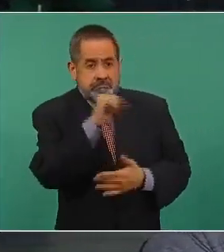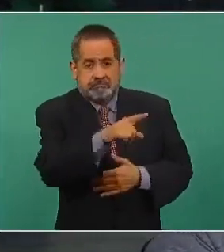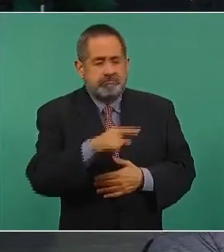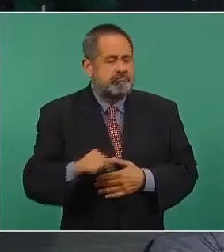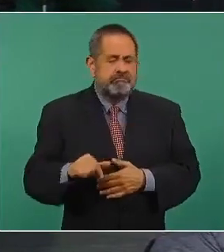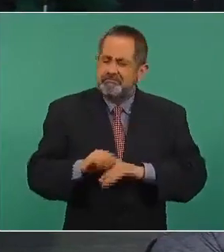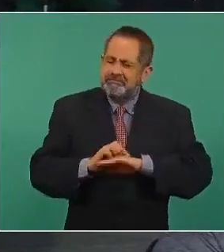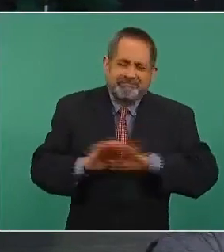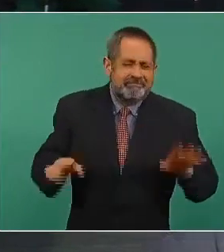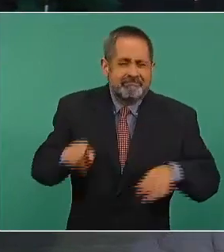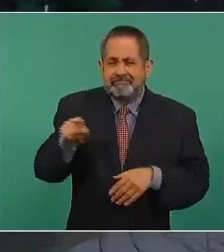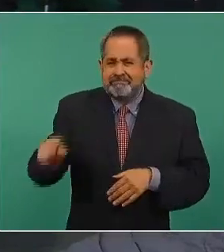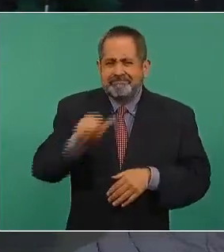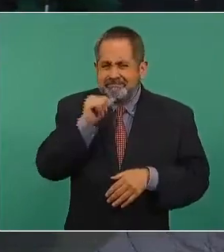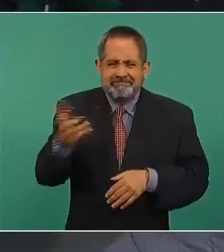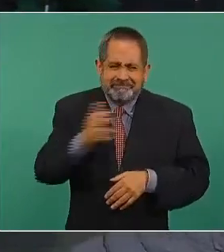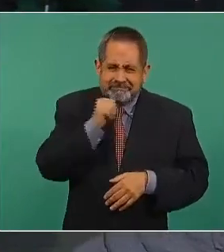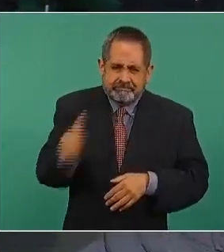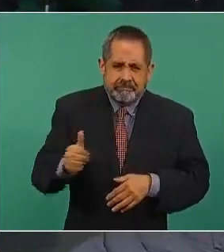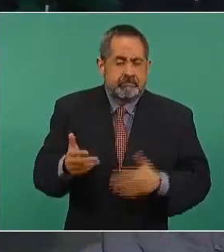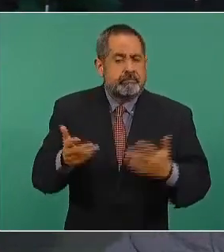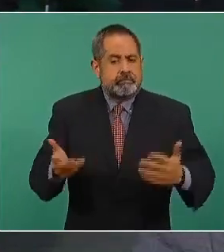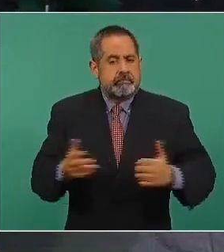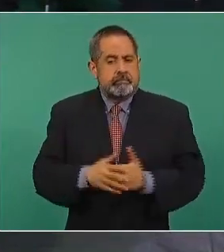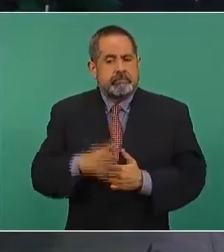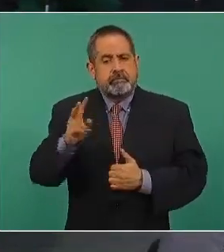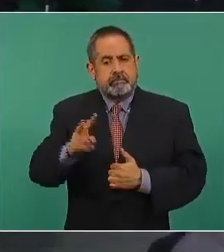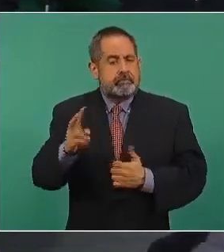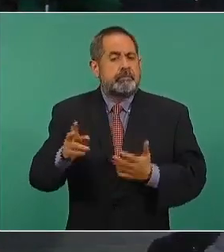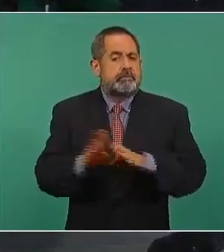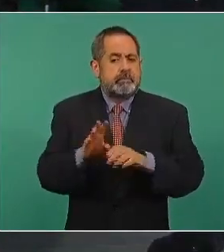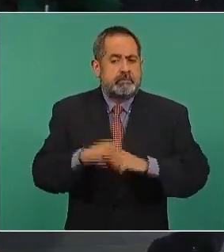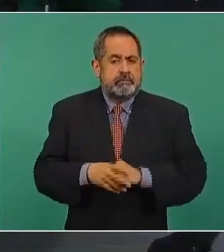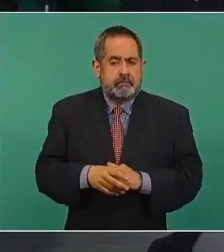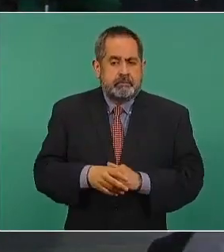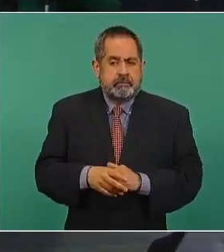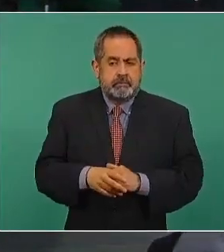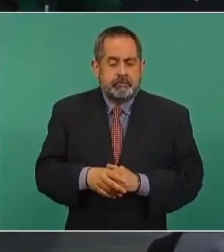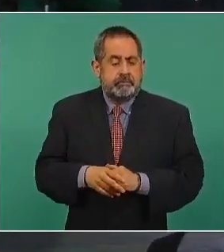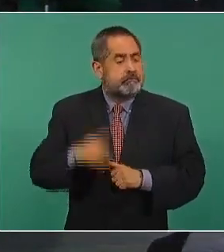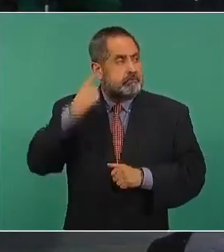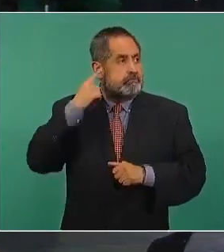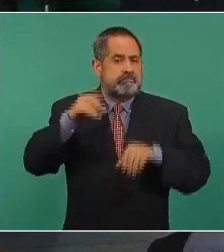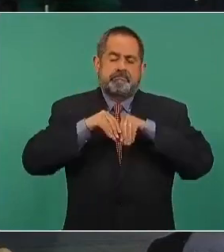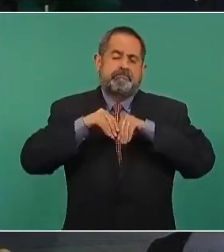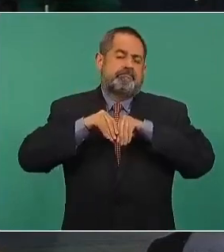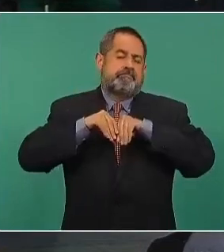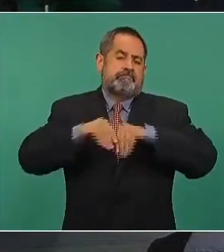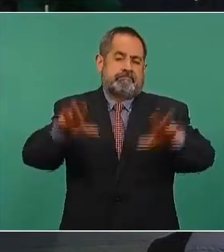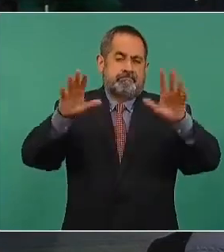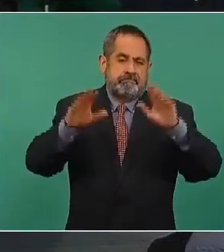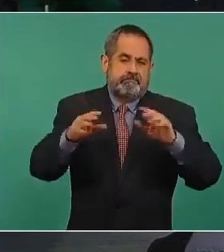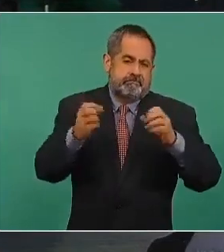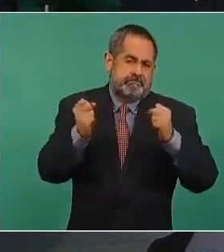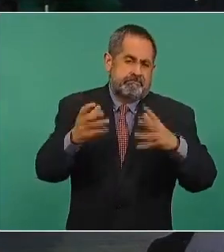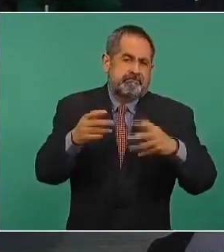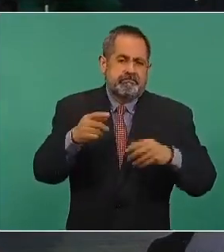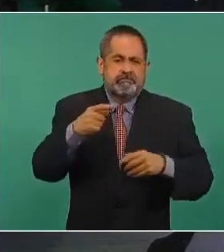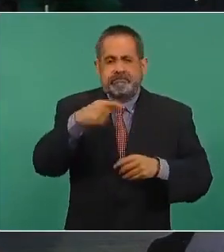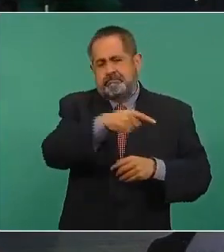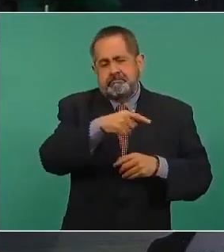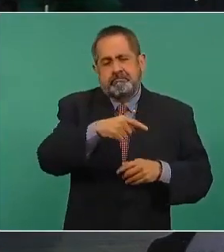York. Entonces, presidente, pues la verdad es de que ha trascendido ya por parte de algunas